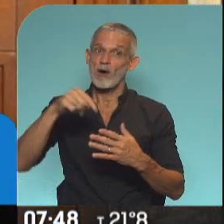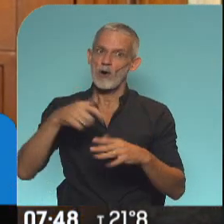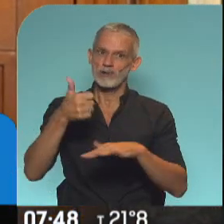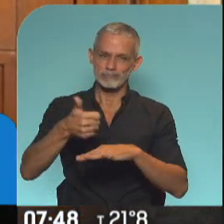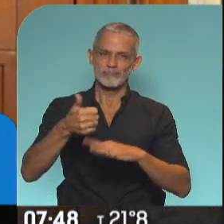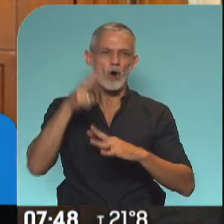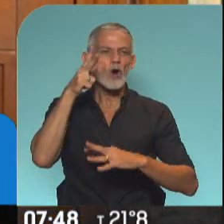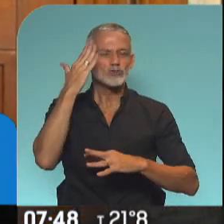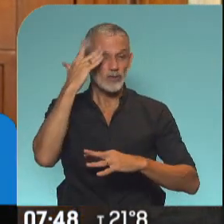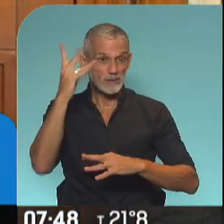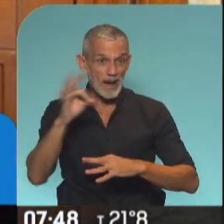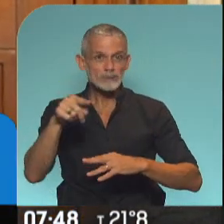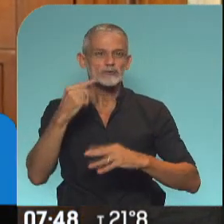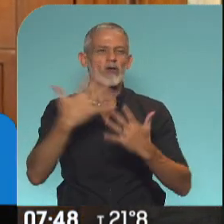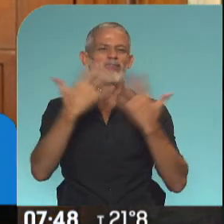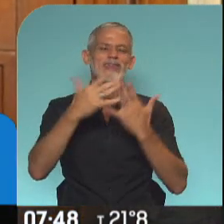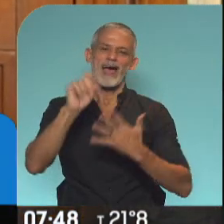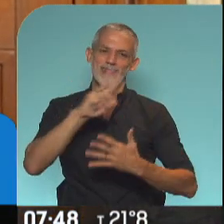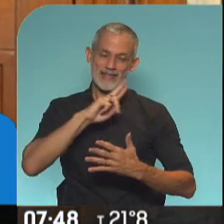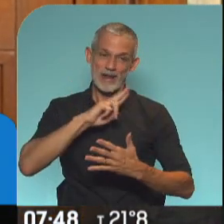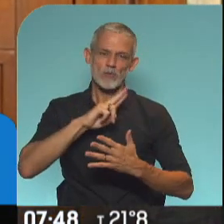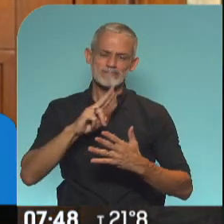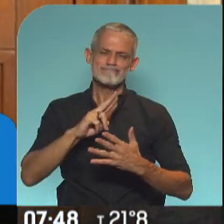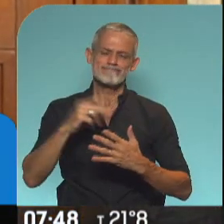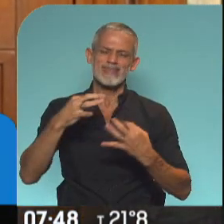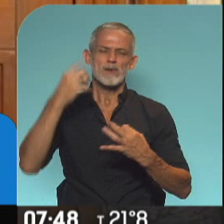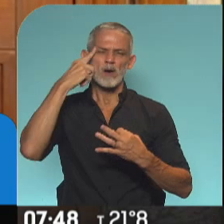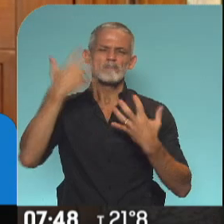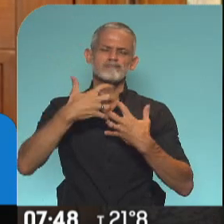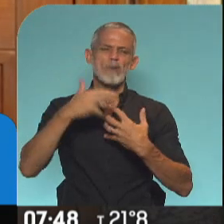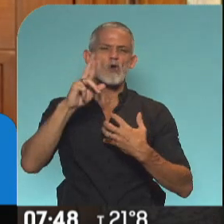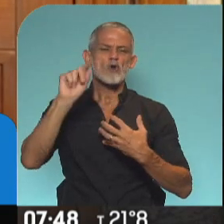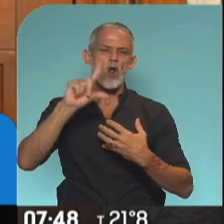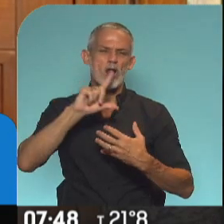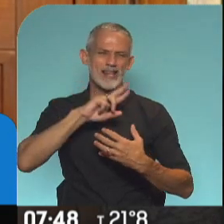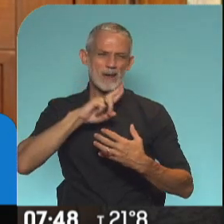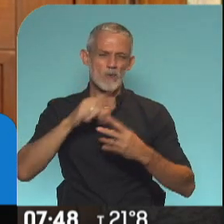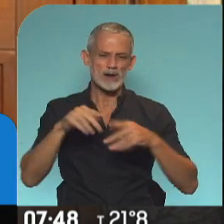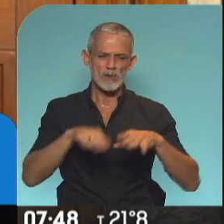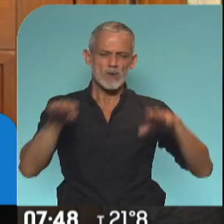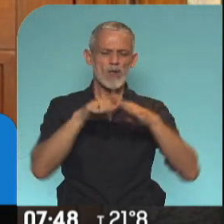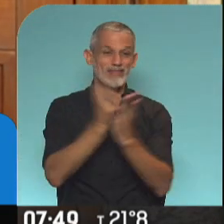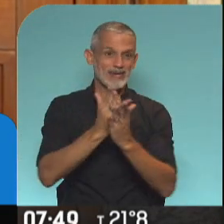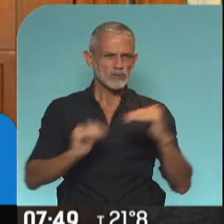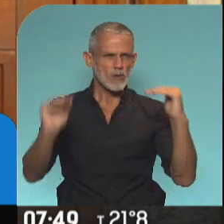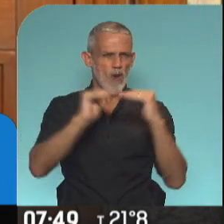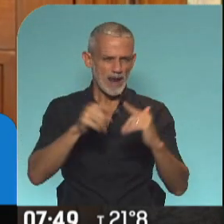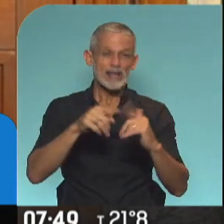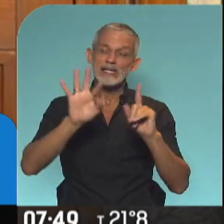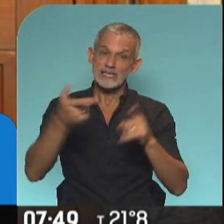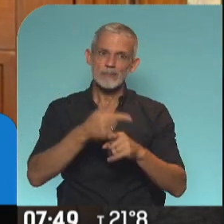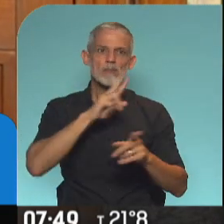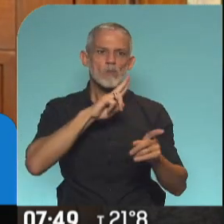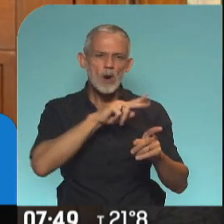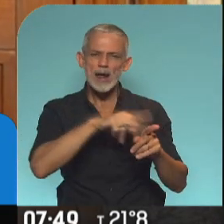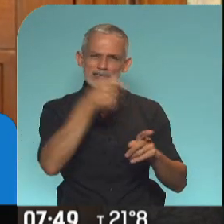de marzo, Día de la Mujer, un día que nos llama a la reflexión sobre el rol de las mujeres, sobre la igualdad de derechos y además también sobre los femicidios y